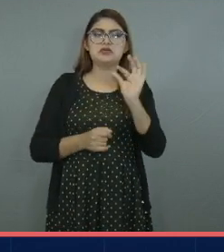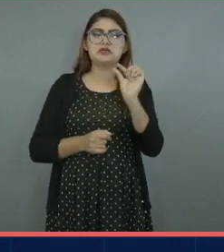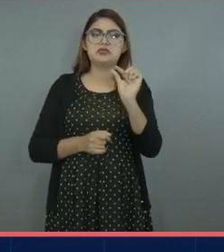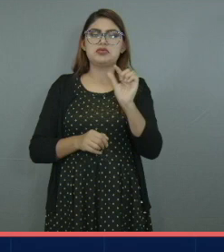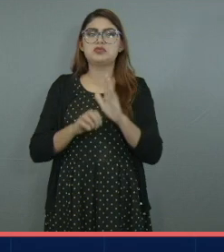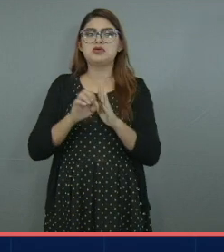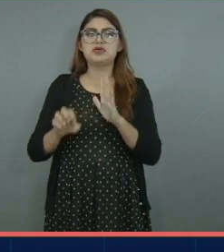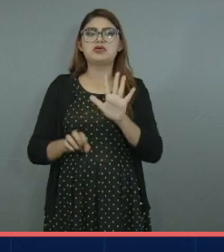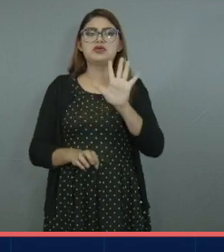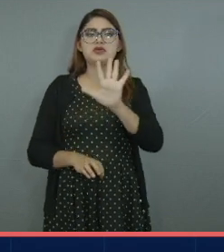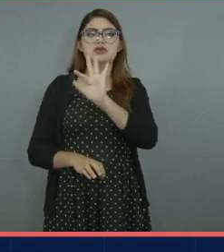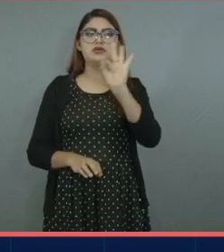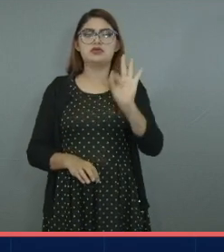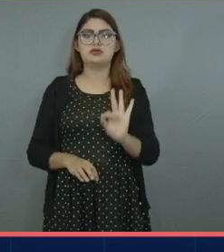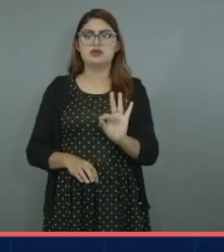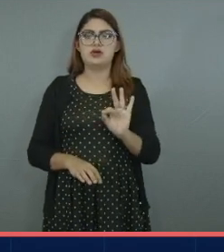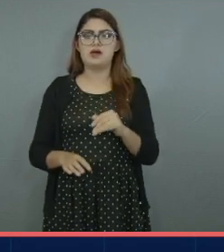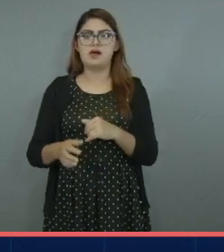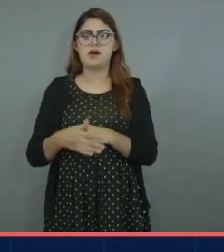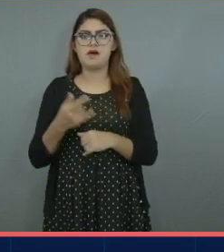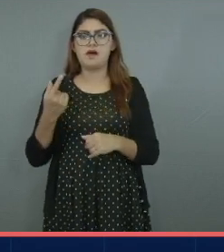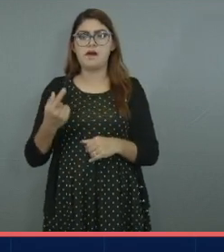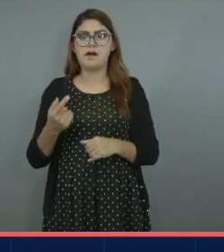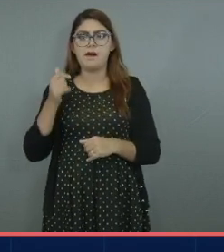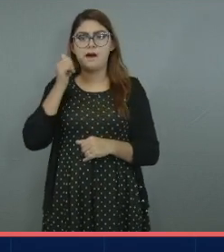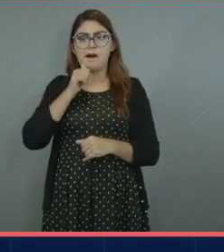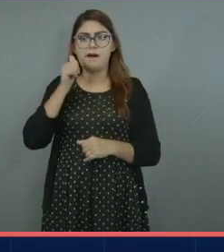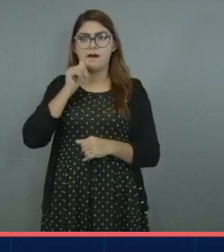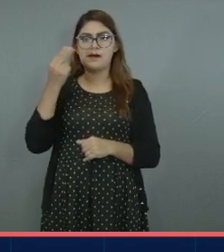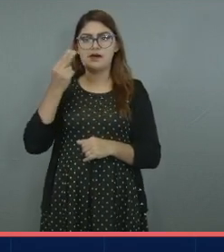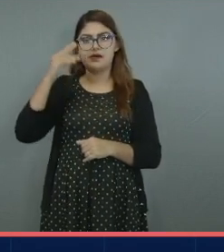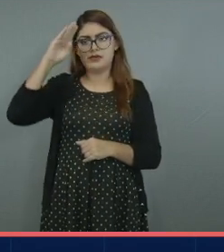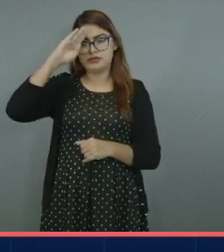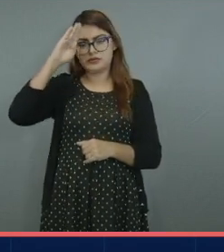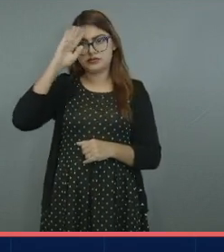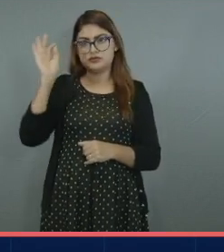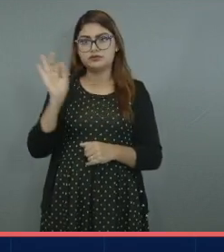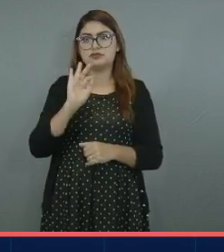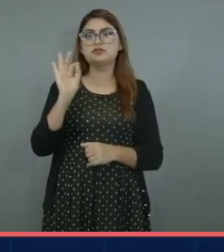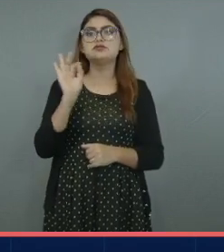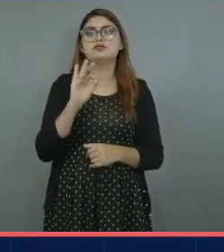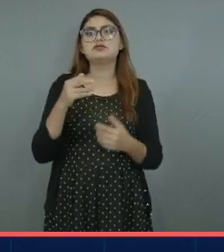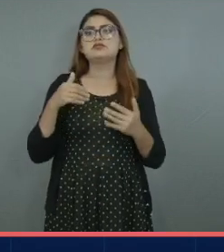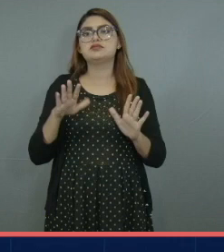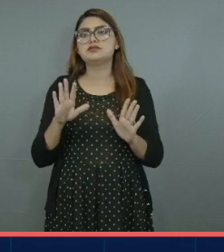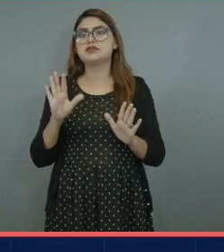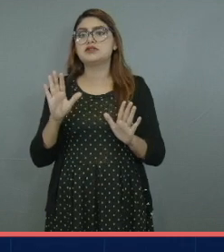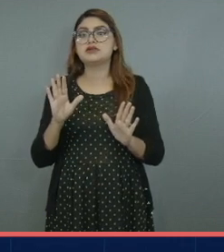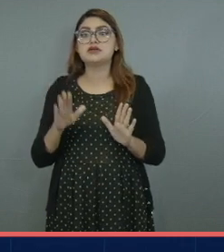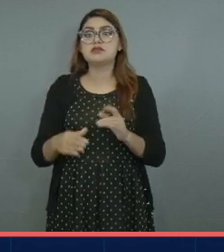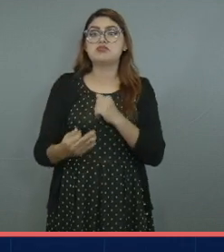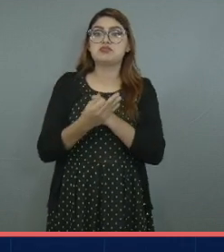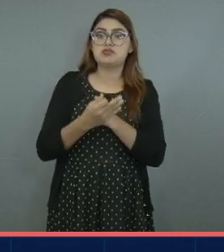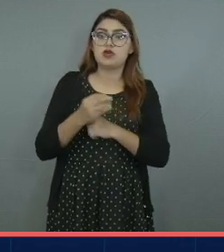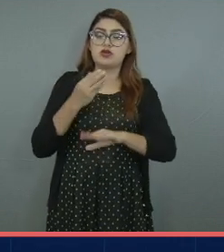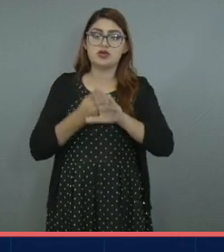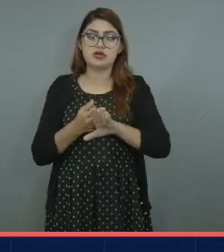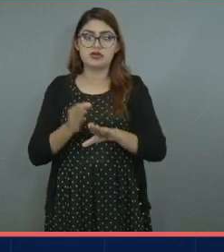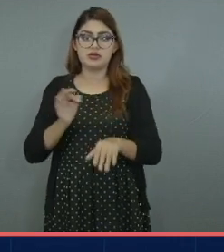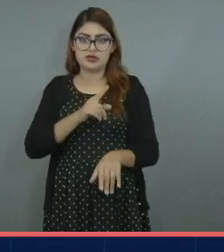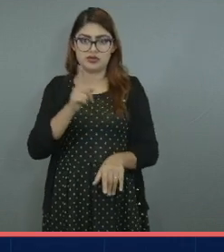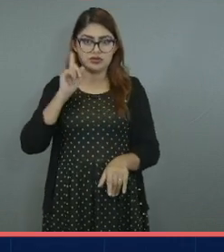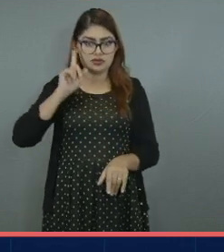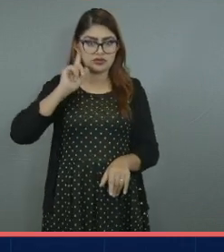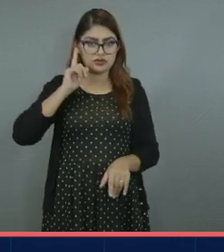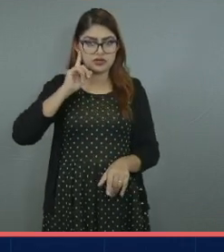5%, ¿vale? ¿Por qué? Porque siempre hay que pensar en escenarios buenos y en escenarios malos. ¿Han escuchado a papá y a